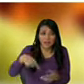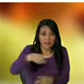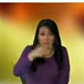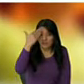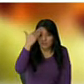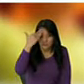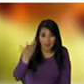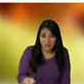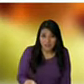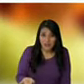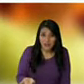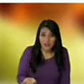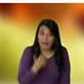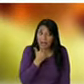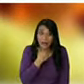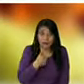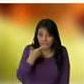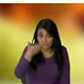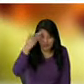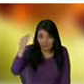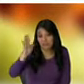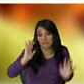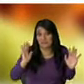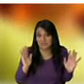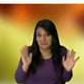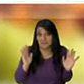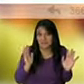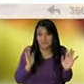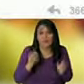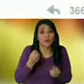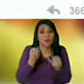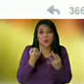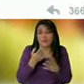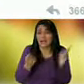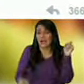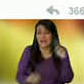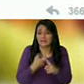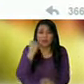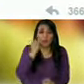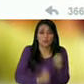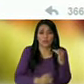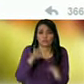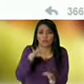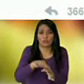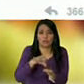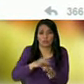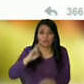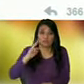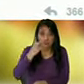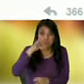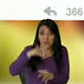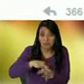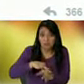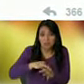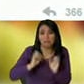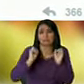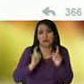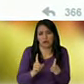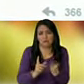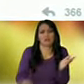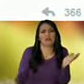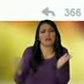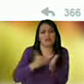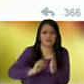que nosotros no? Nada está dicho. Que se cuente hasta el último voto. Y si hay segunda vuelta, les volveremos